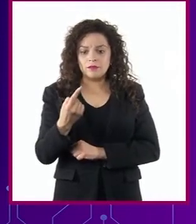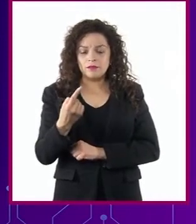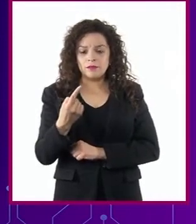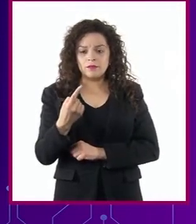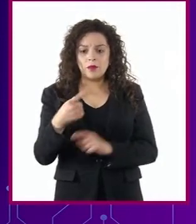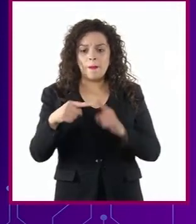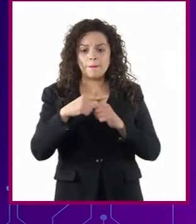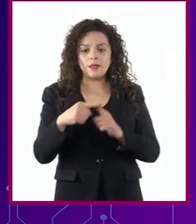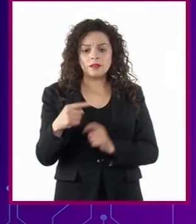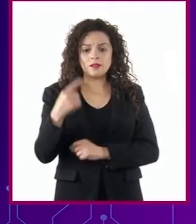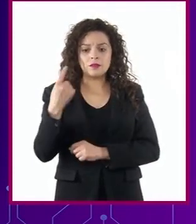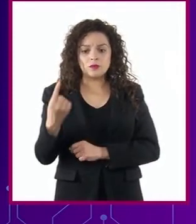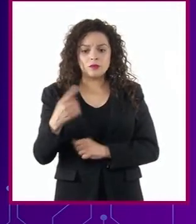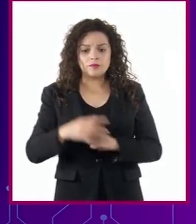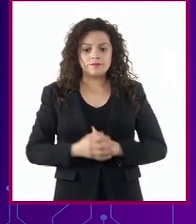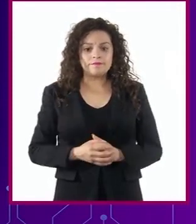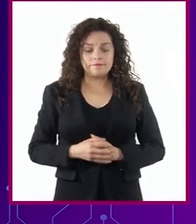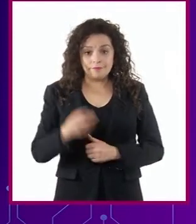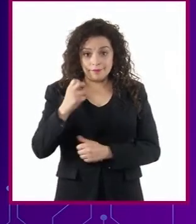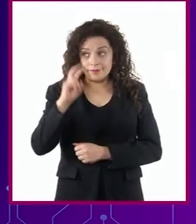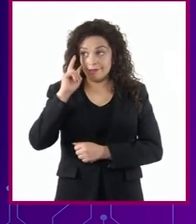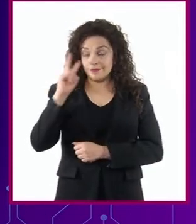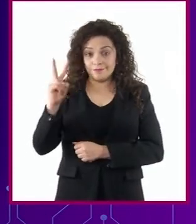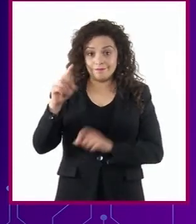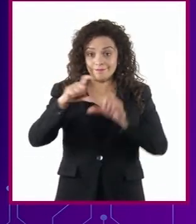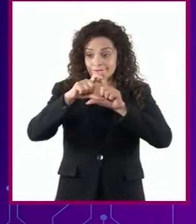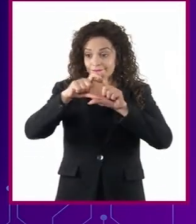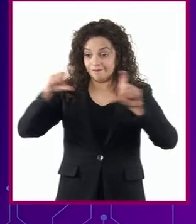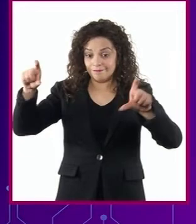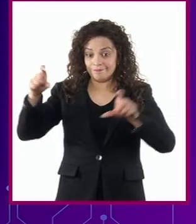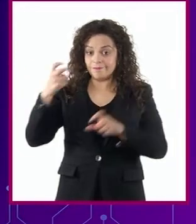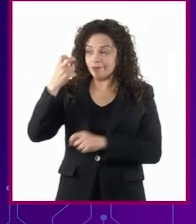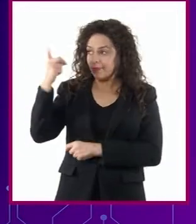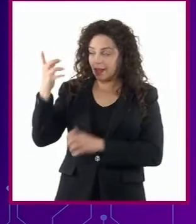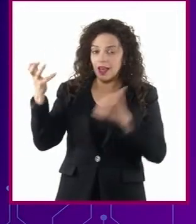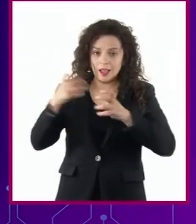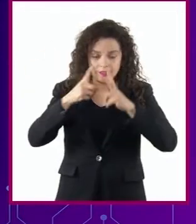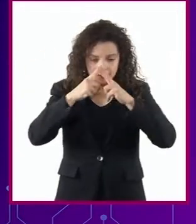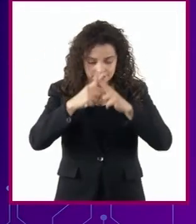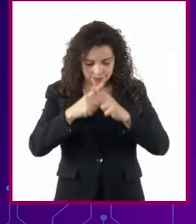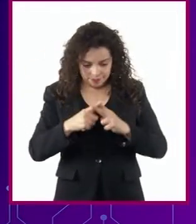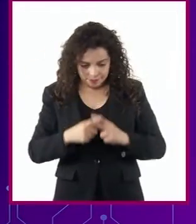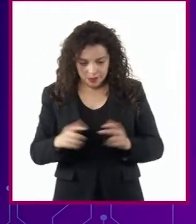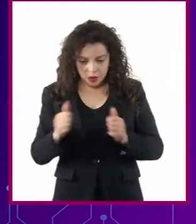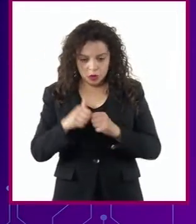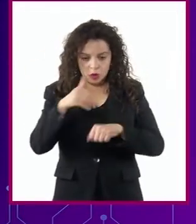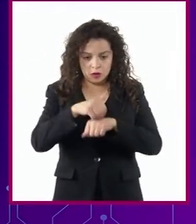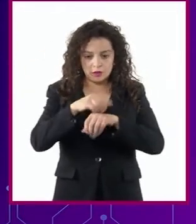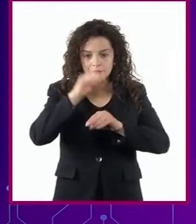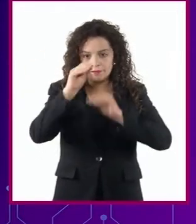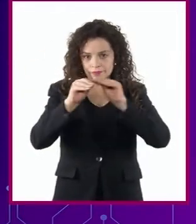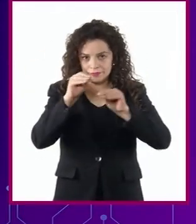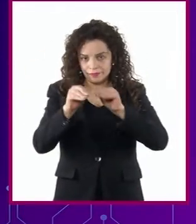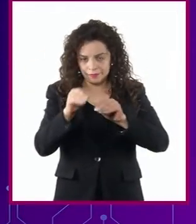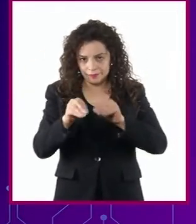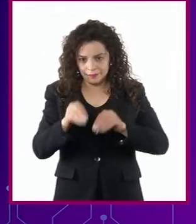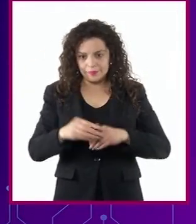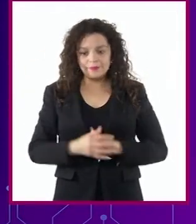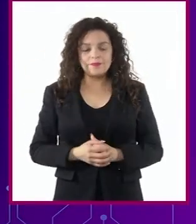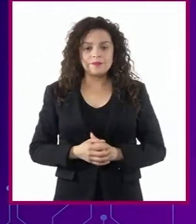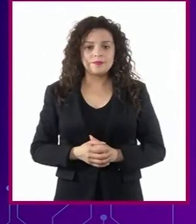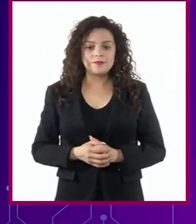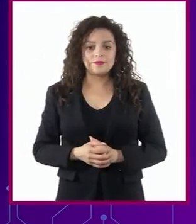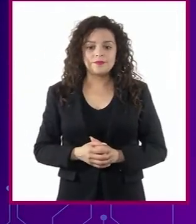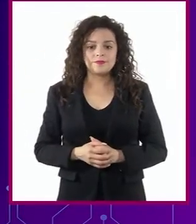la frecuencia absoluta del intervalo anterior en el que se encuentra la moda, más frecuencia absoluta del intervalo donde se encuentra